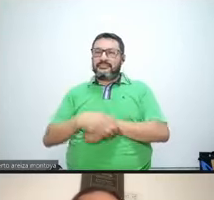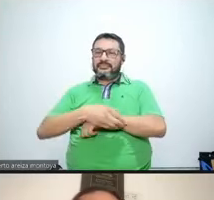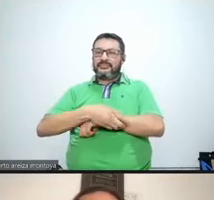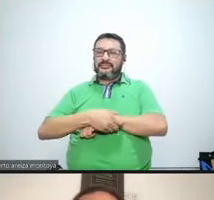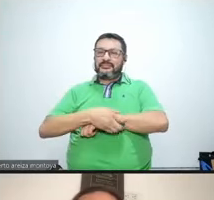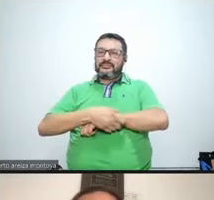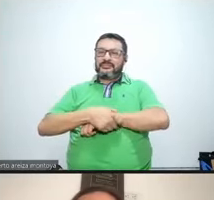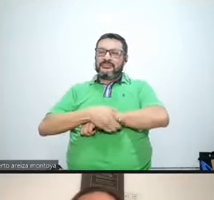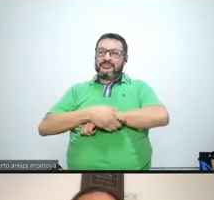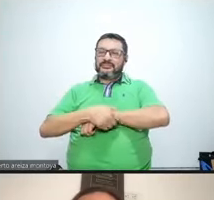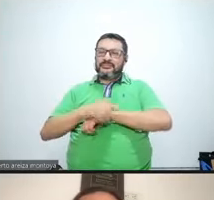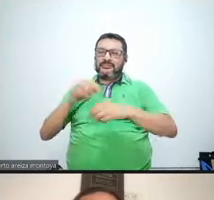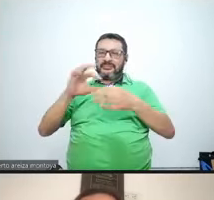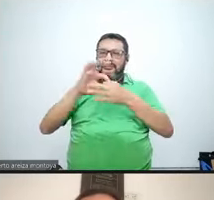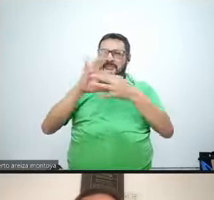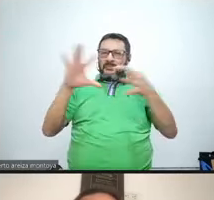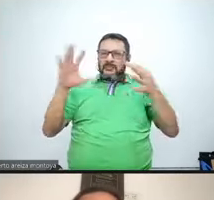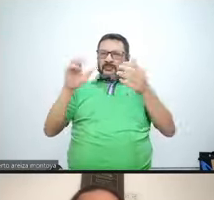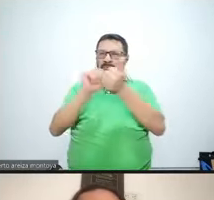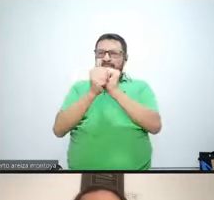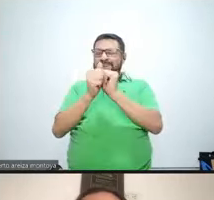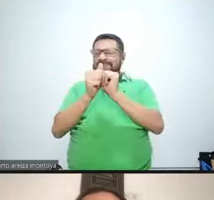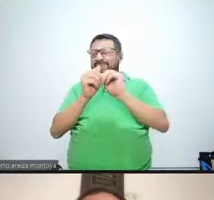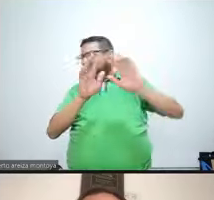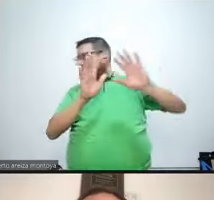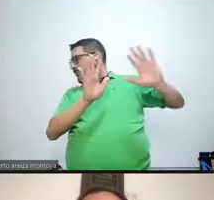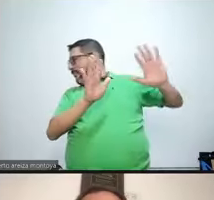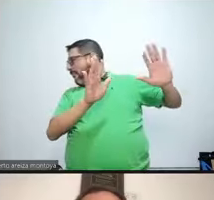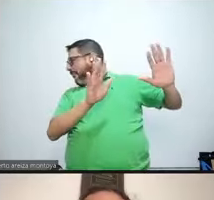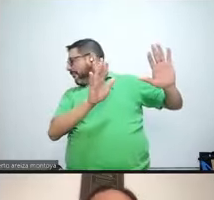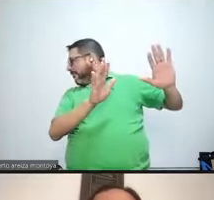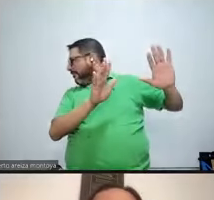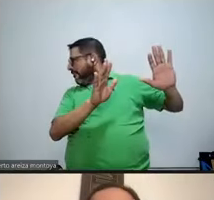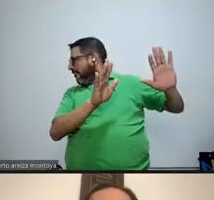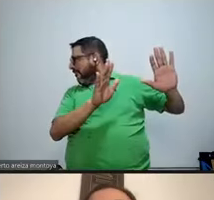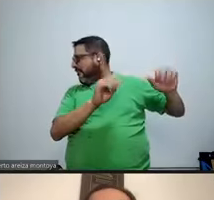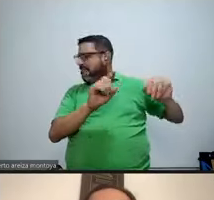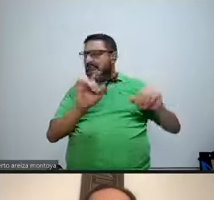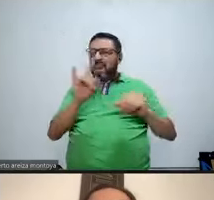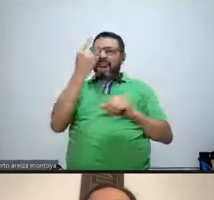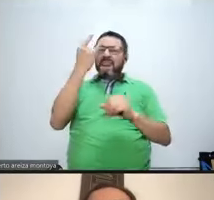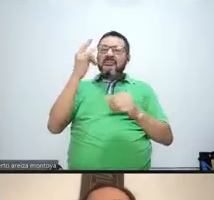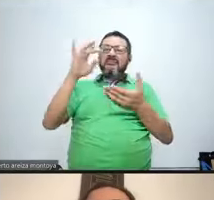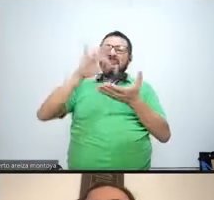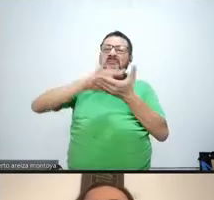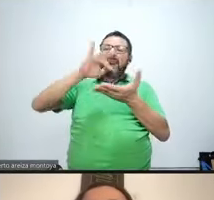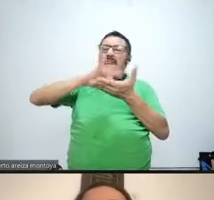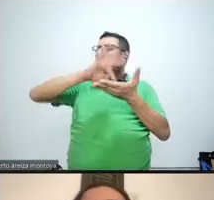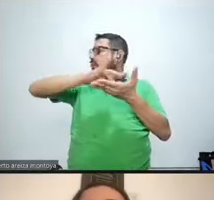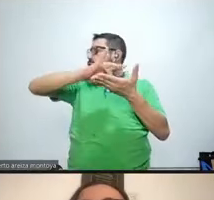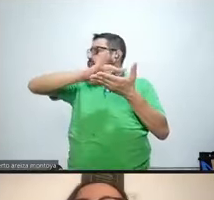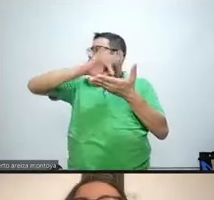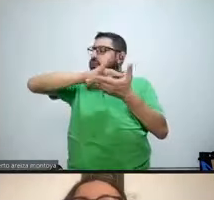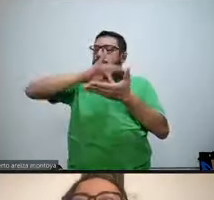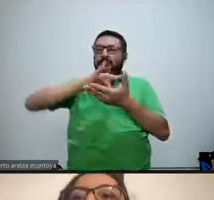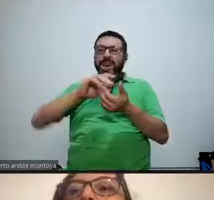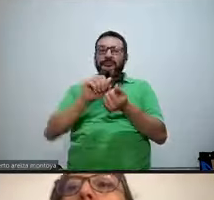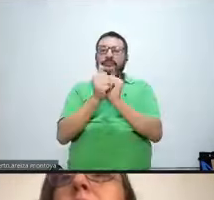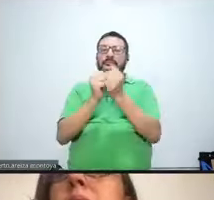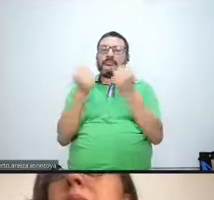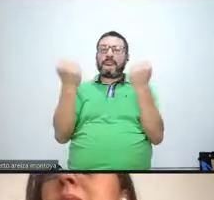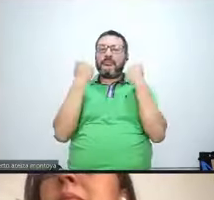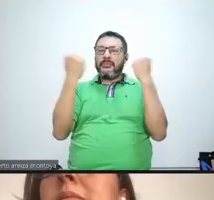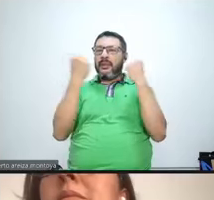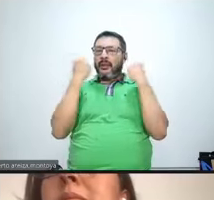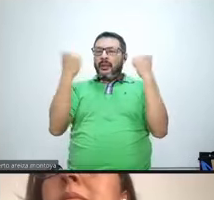desligarme del deporte, sino que quería estudiar algo relacionado con el deporte, pero no que fuera educación